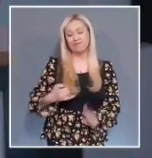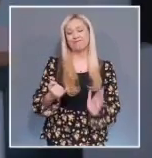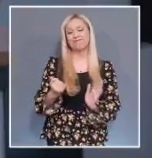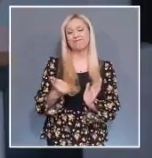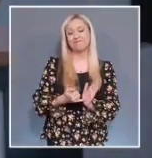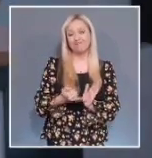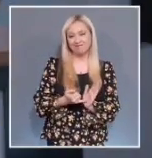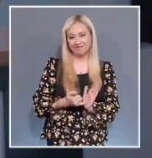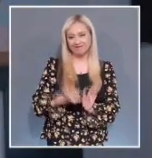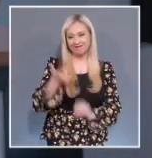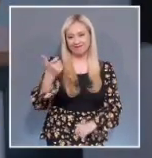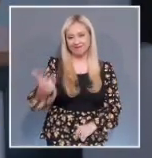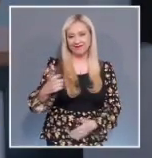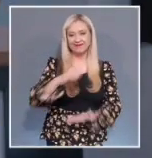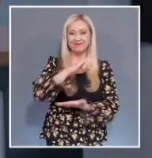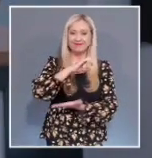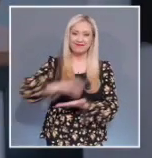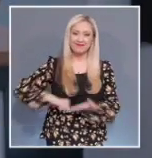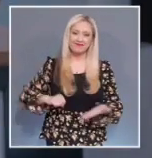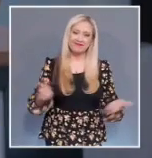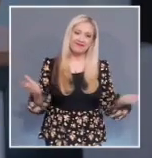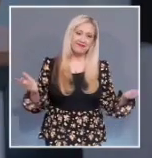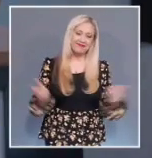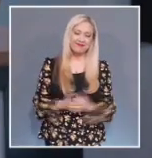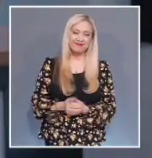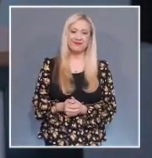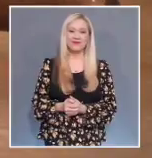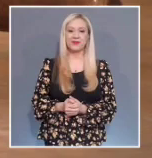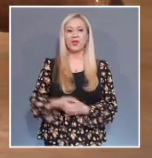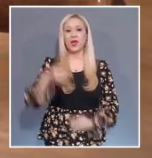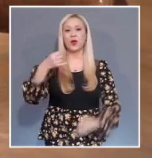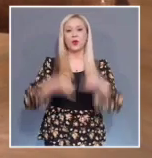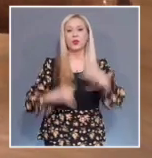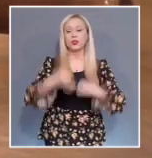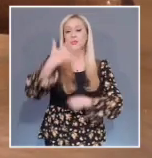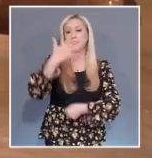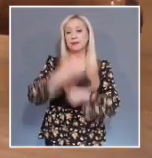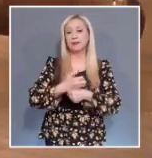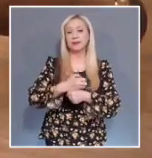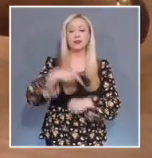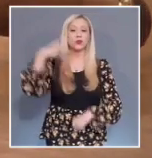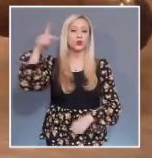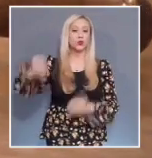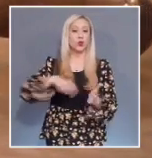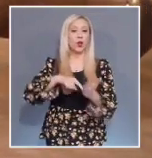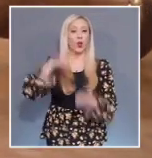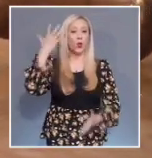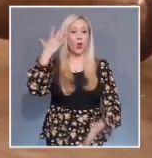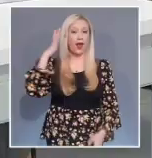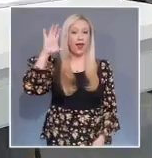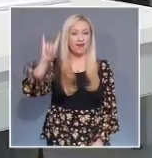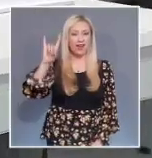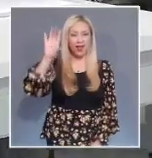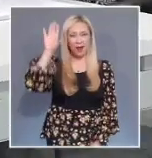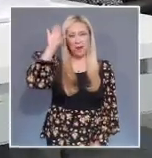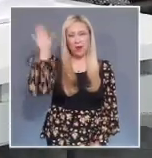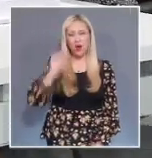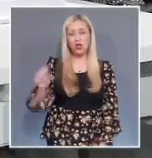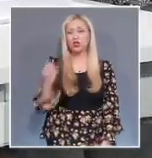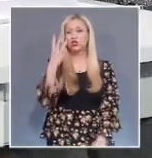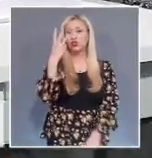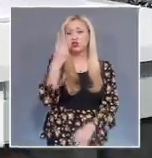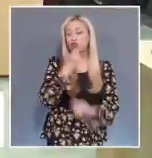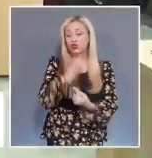Y comentarle que el Juzgado Quinto de Distrito con residencia en Cuernavaca, Morelos, amparó a 3 infantes y ordenó al juez